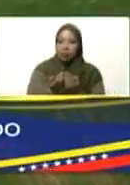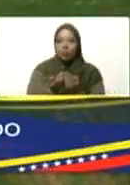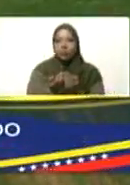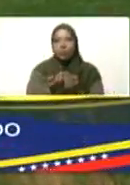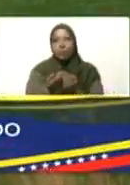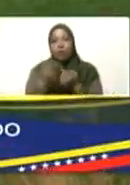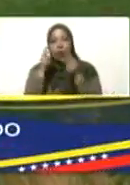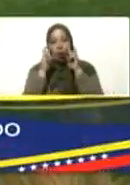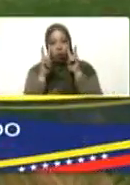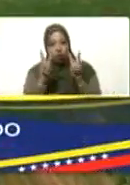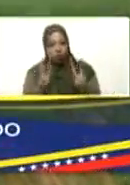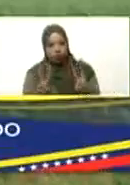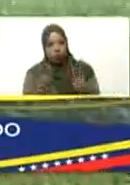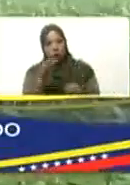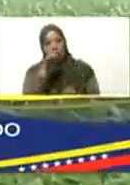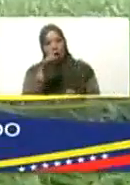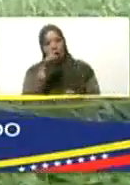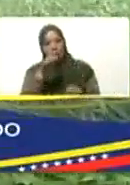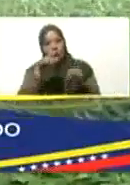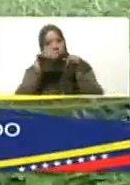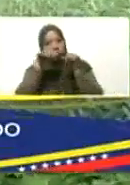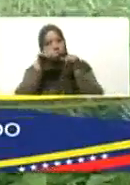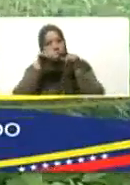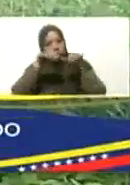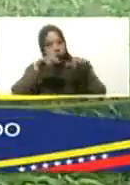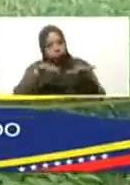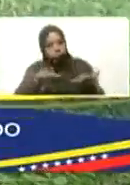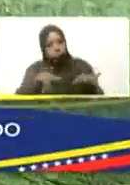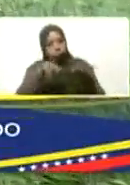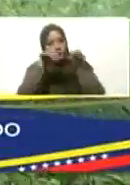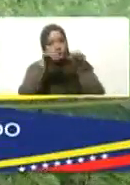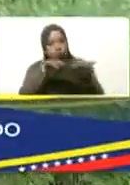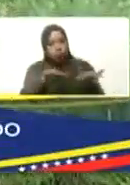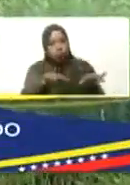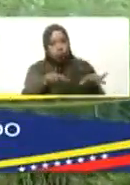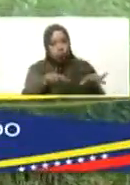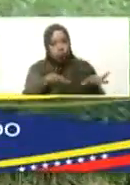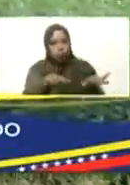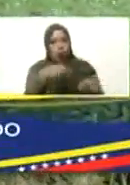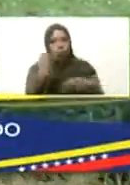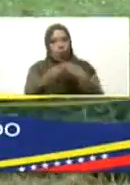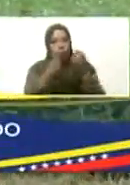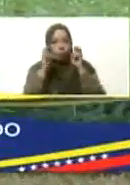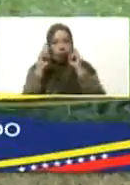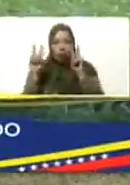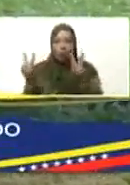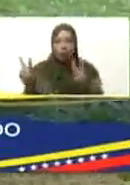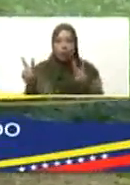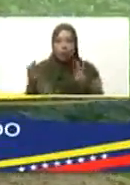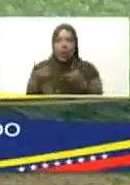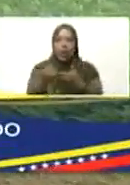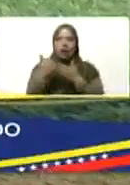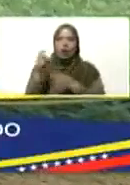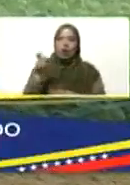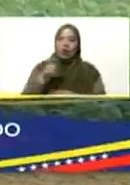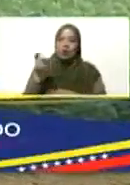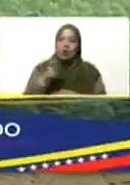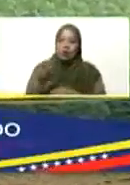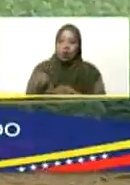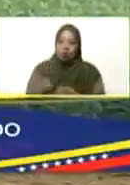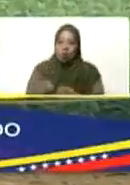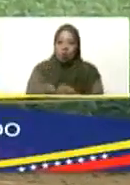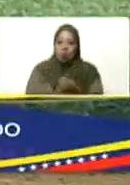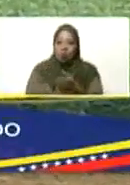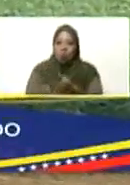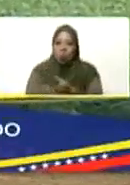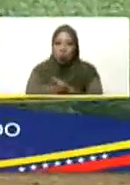de riego. La soya te enriquece la tierra porque le da el nitrógeno necesario a la tierra.